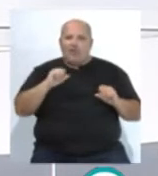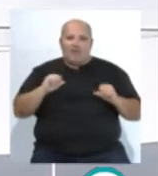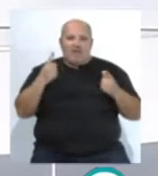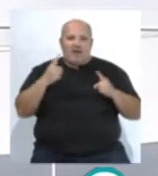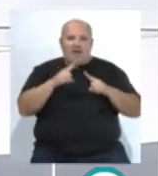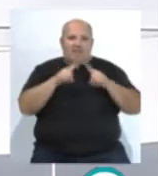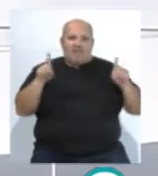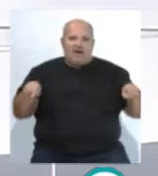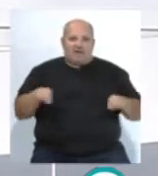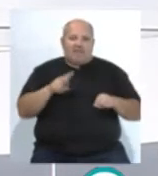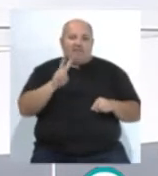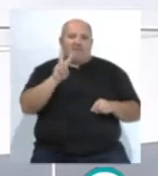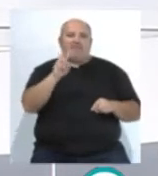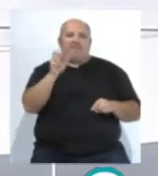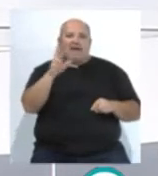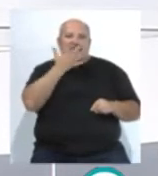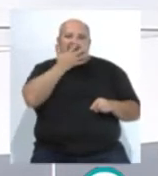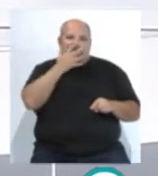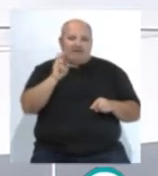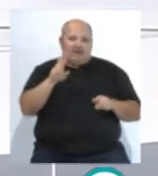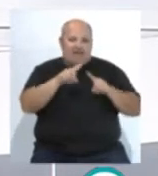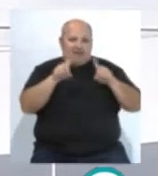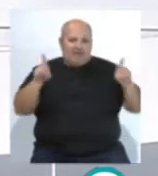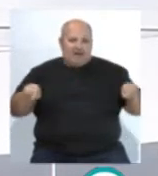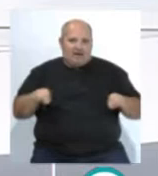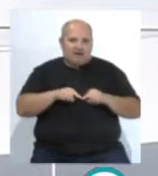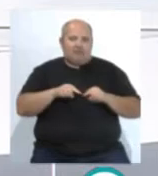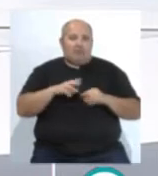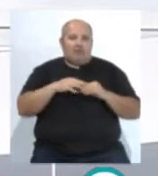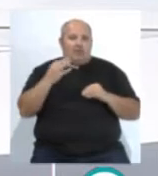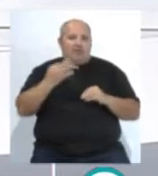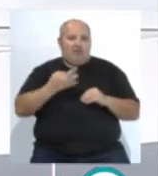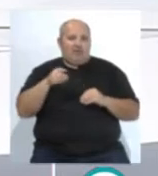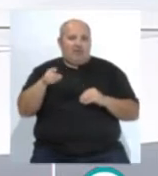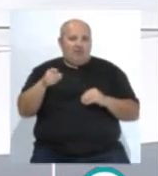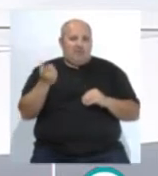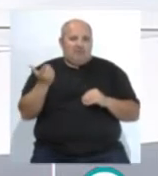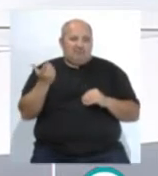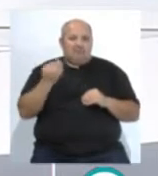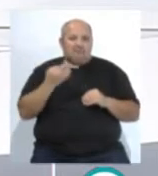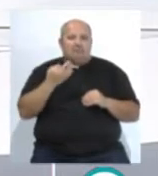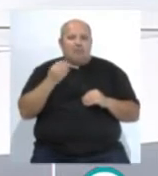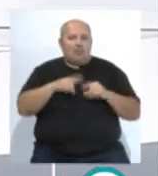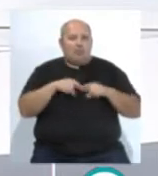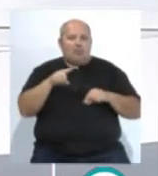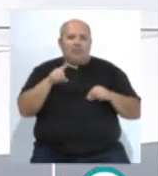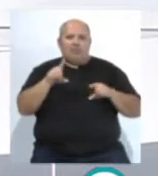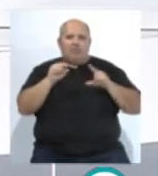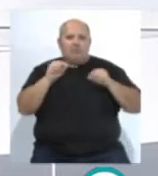el VAR, con la falta que hace en una categoría tan, tan igualada y donde se deciden partidos